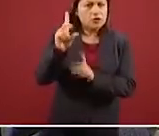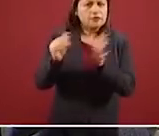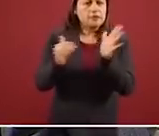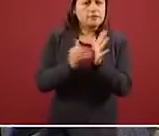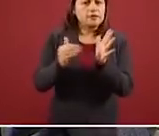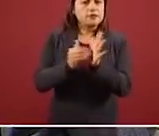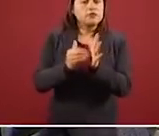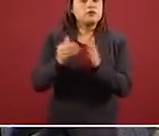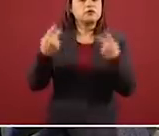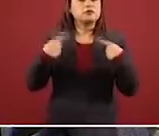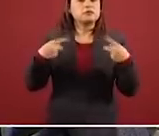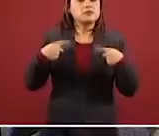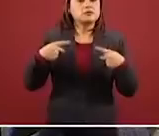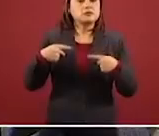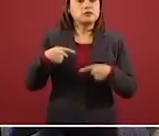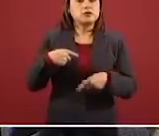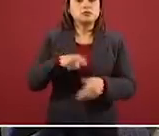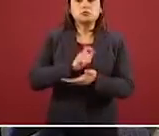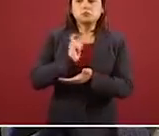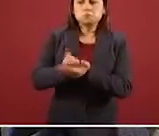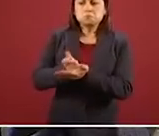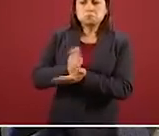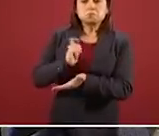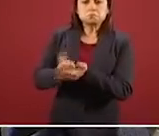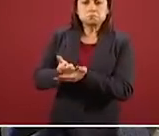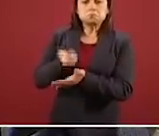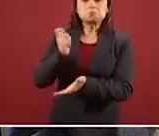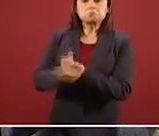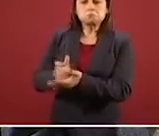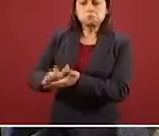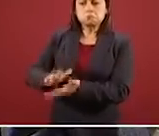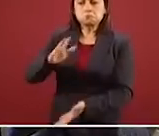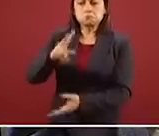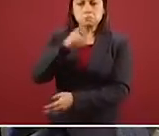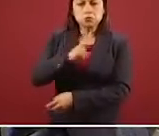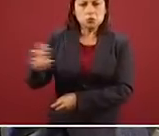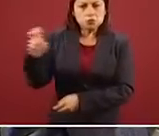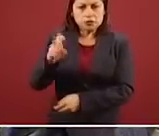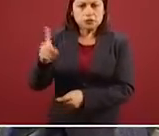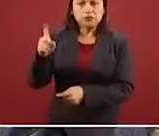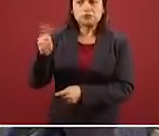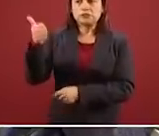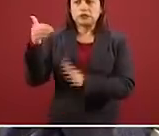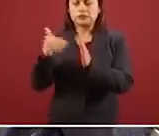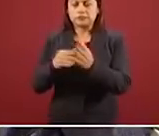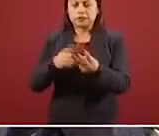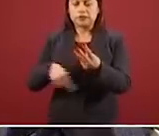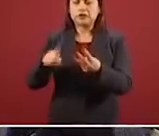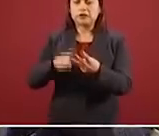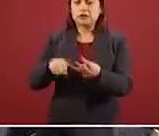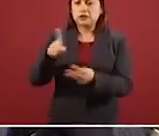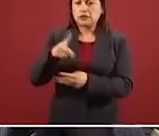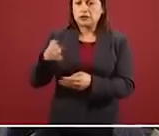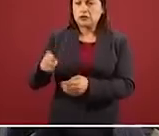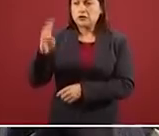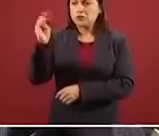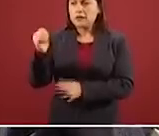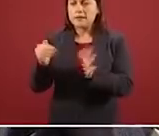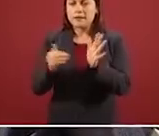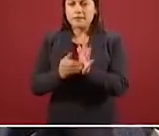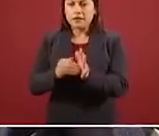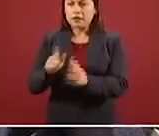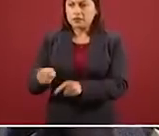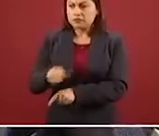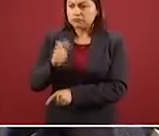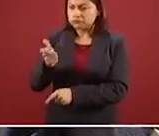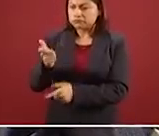tendrían 3,000 millones. Si invierten 200 pesos tendrían 6,000 y si invierten 300 pesos tendrían 9,000. Dinero suficiente para pagar